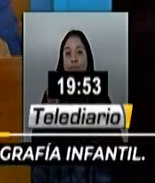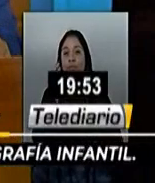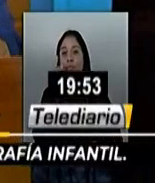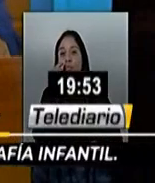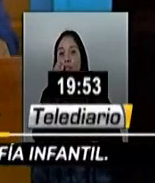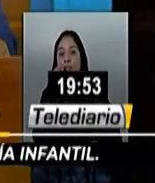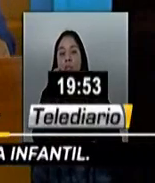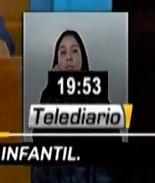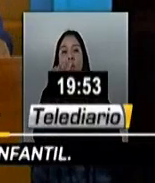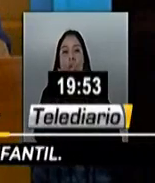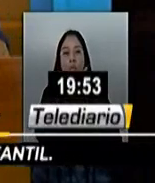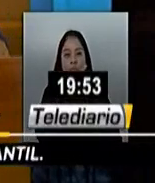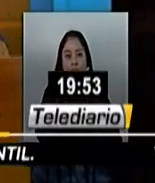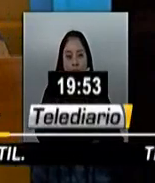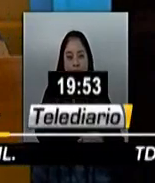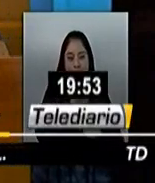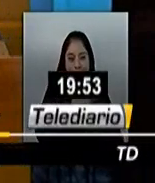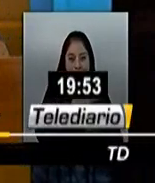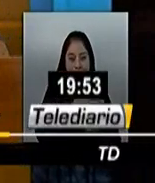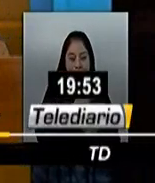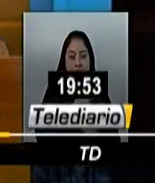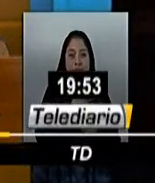de guatemala